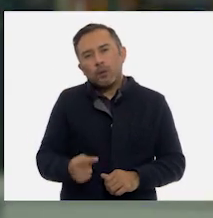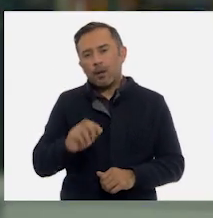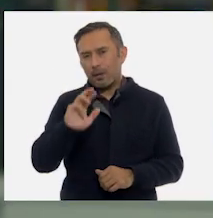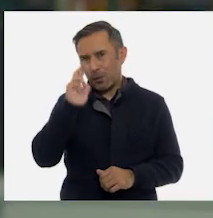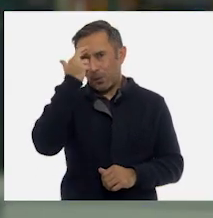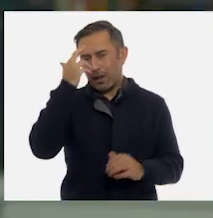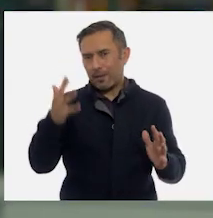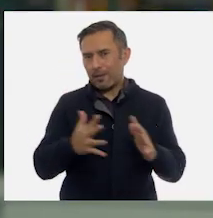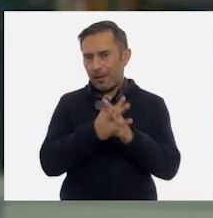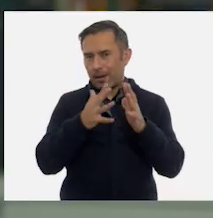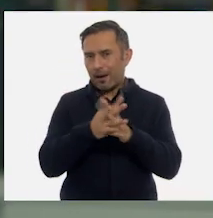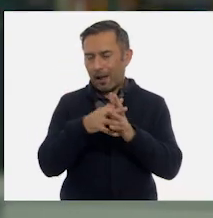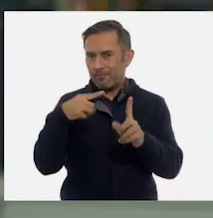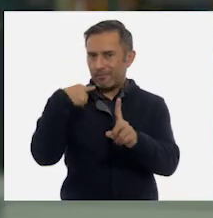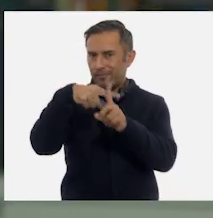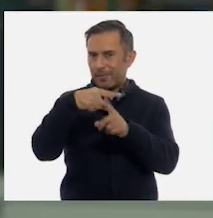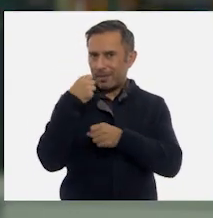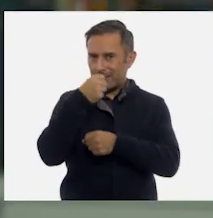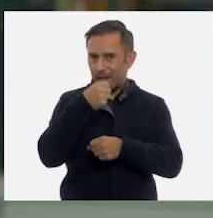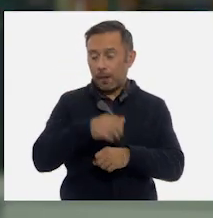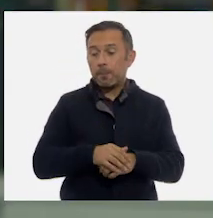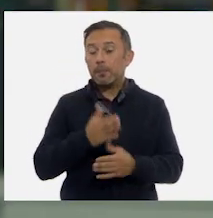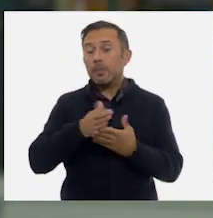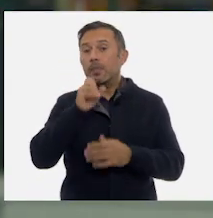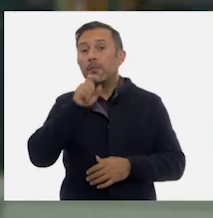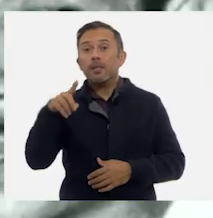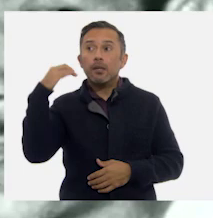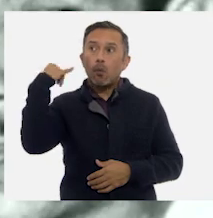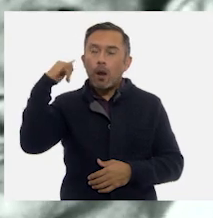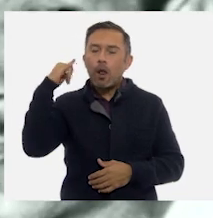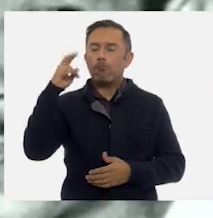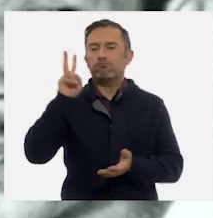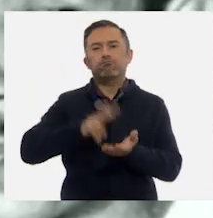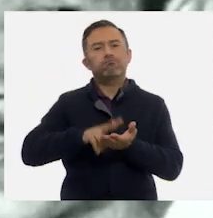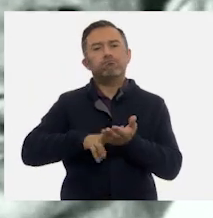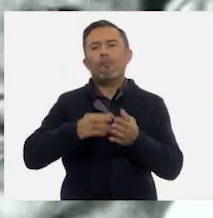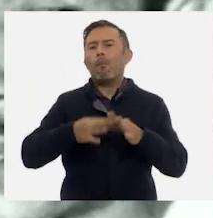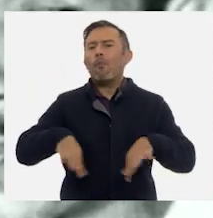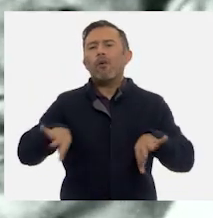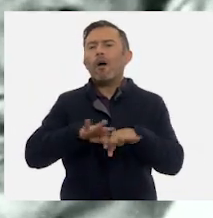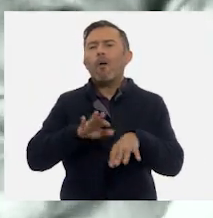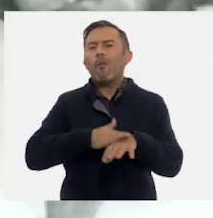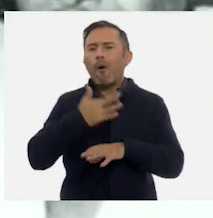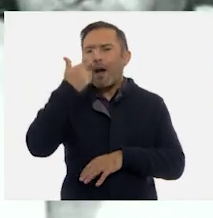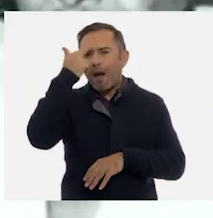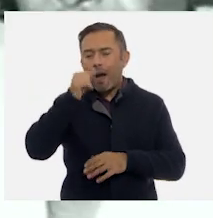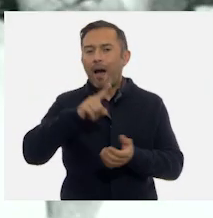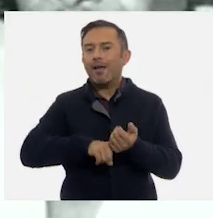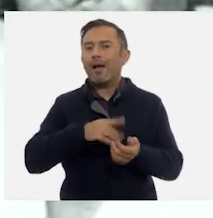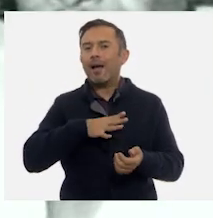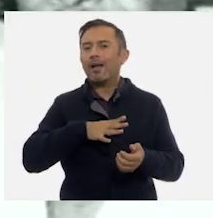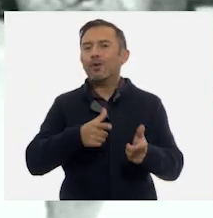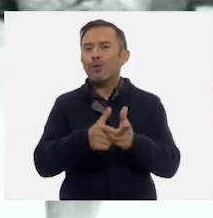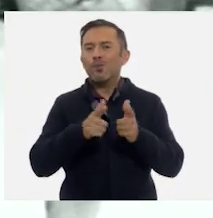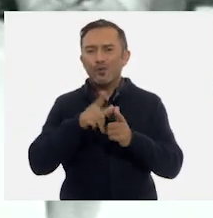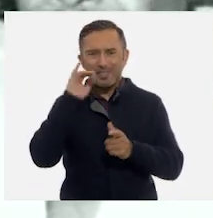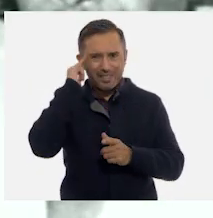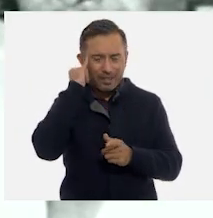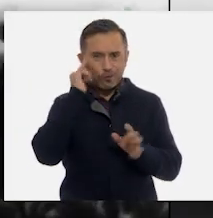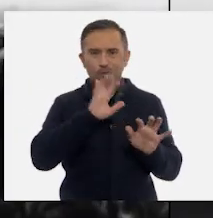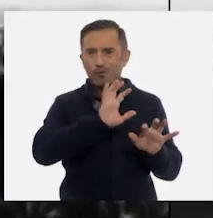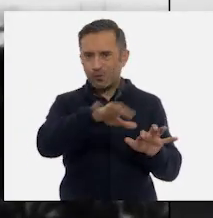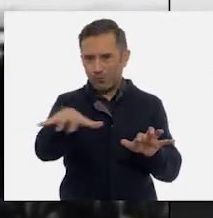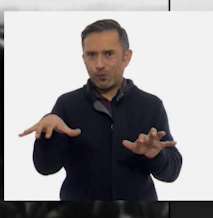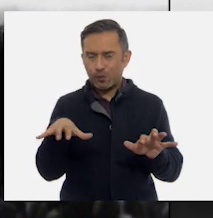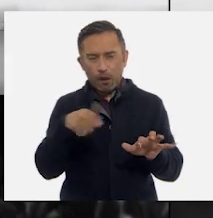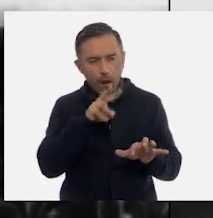Y además Iguala también es importante para su obra por la presencia de grupos indígenas que en su obra tienen mucha importancia, ese tipo